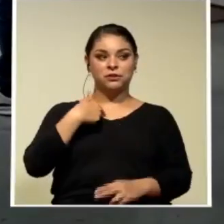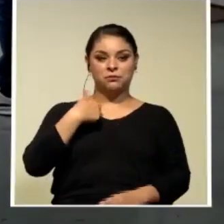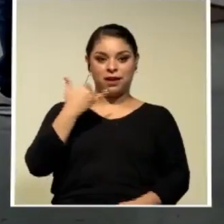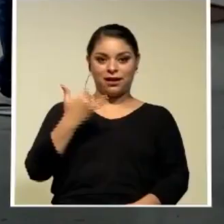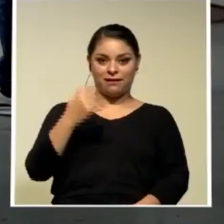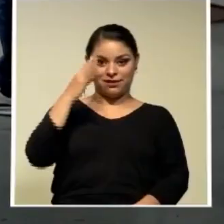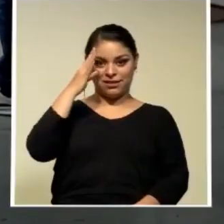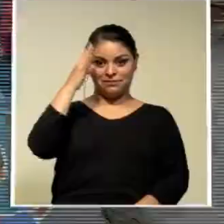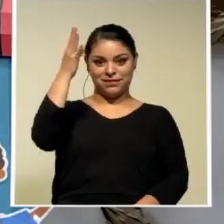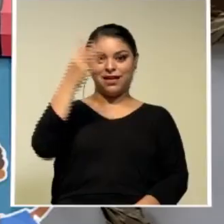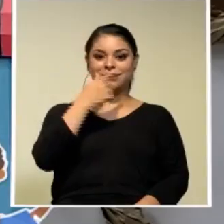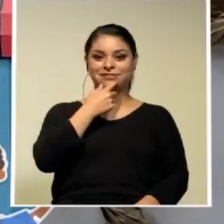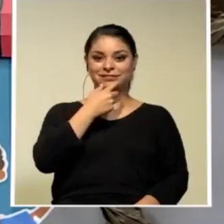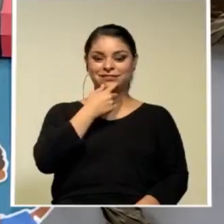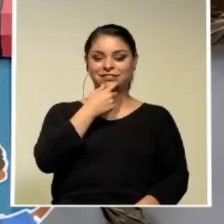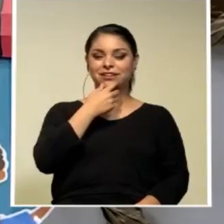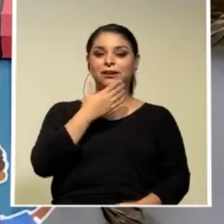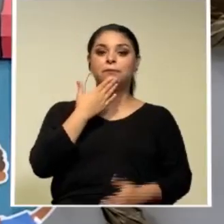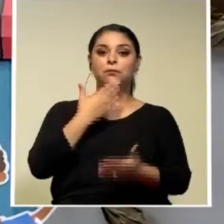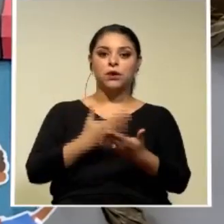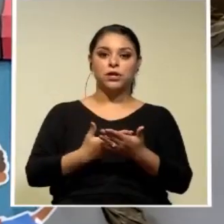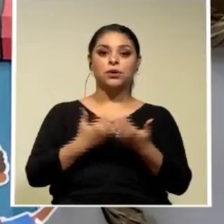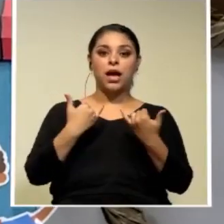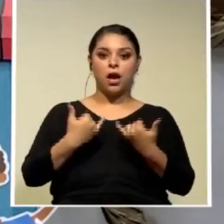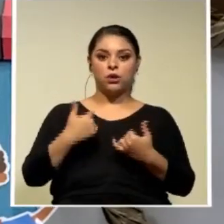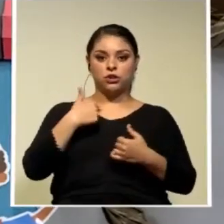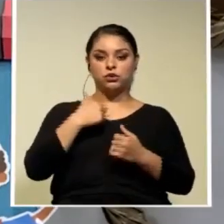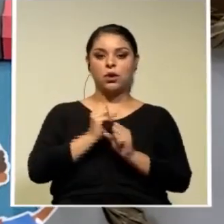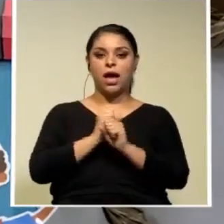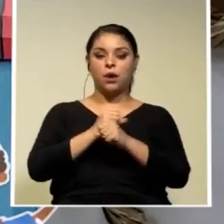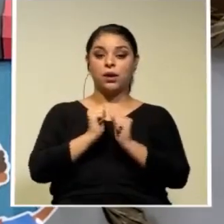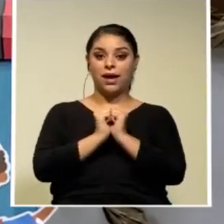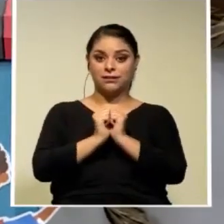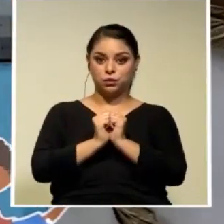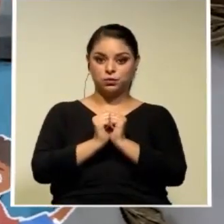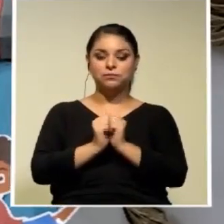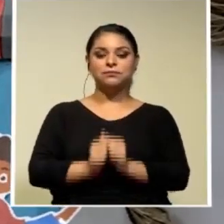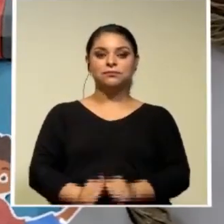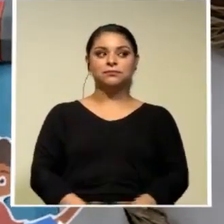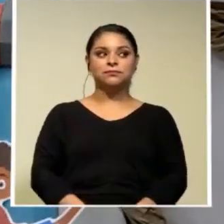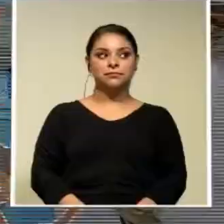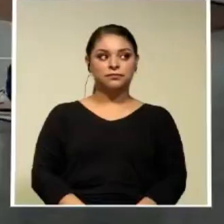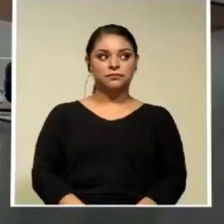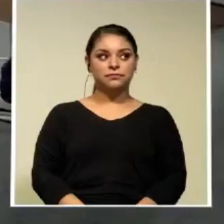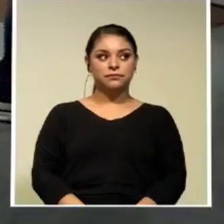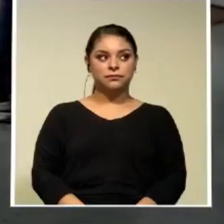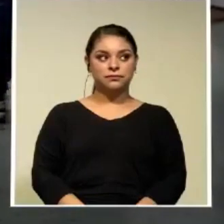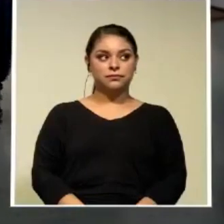yo. Voy a hacer caballito. Ok.